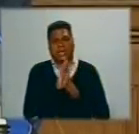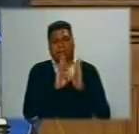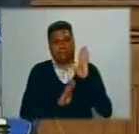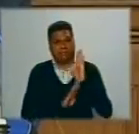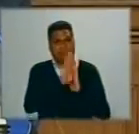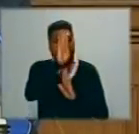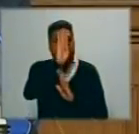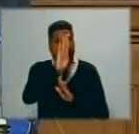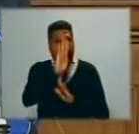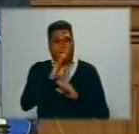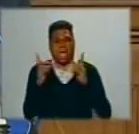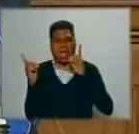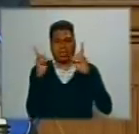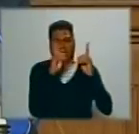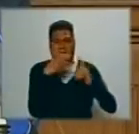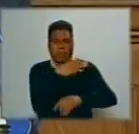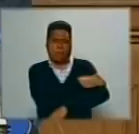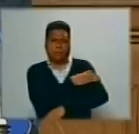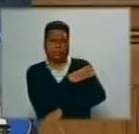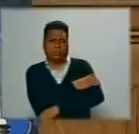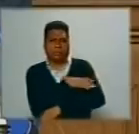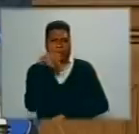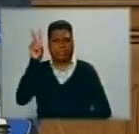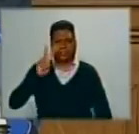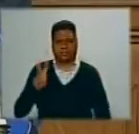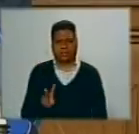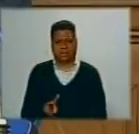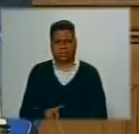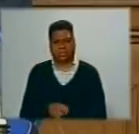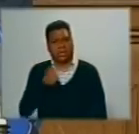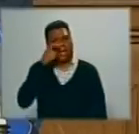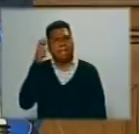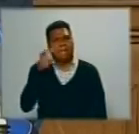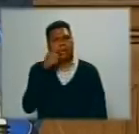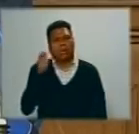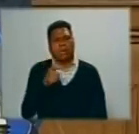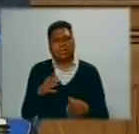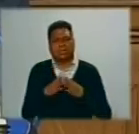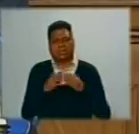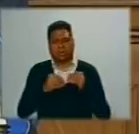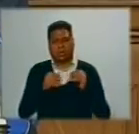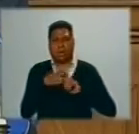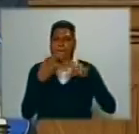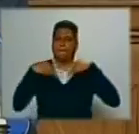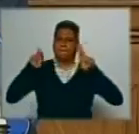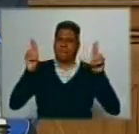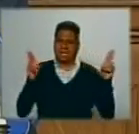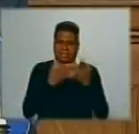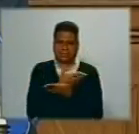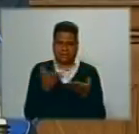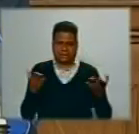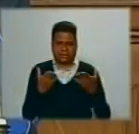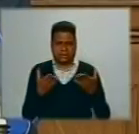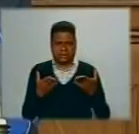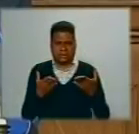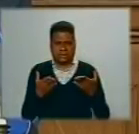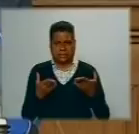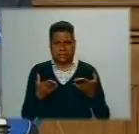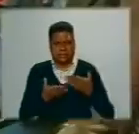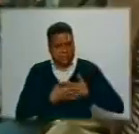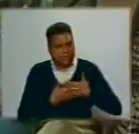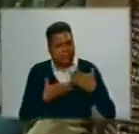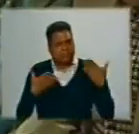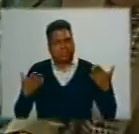diálogo con la oposición venezolana en la búsqueda de medios que promuevan la paz, la convivencia y